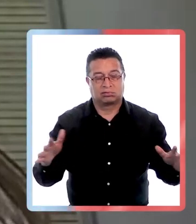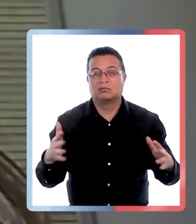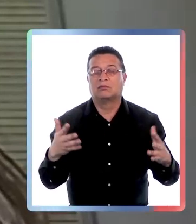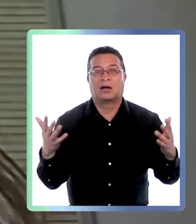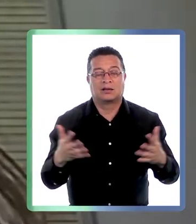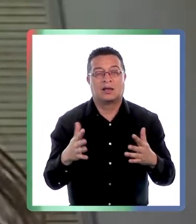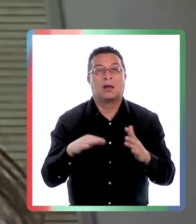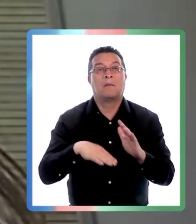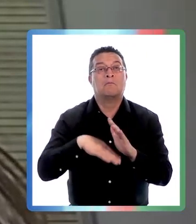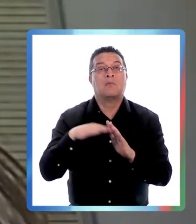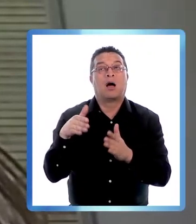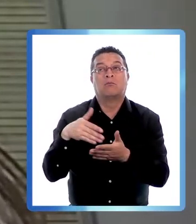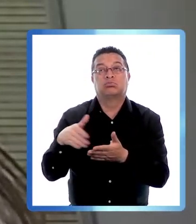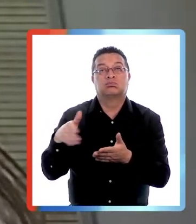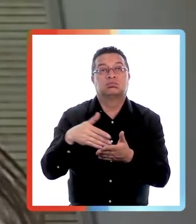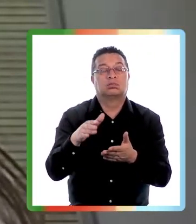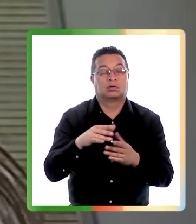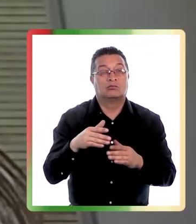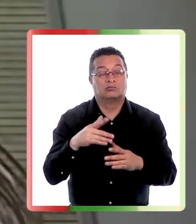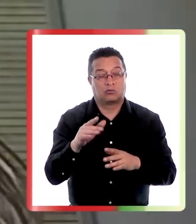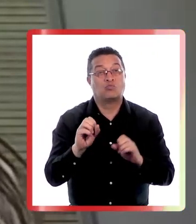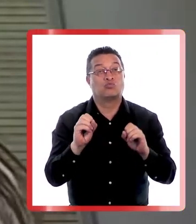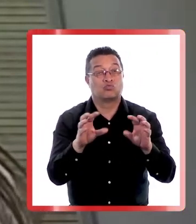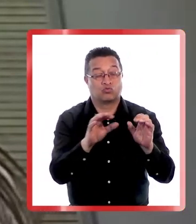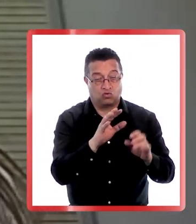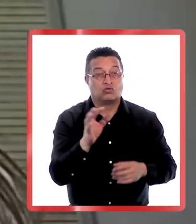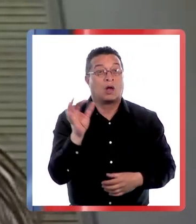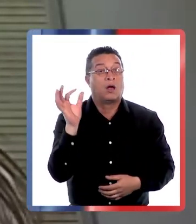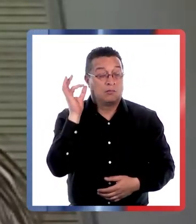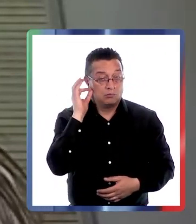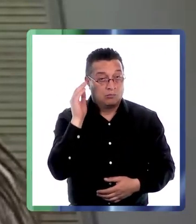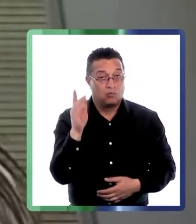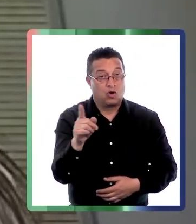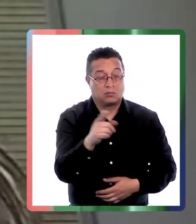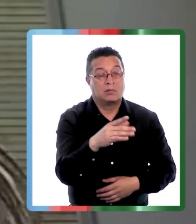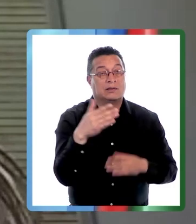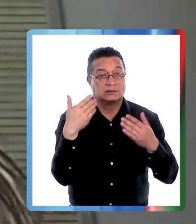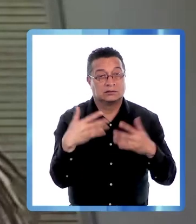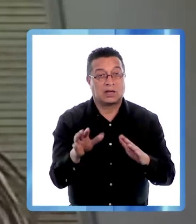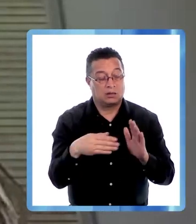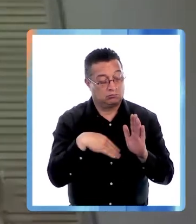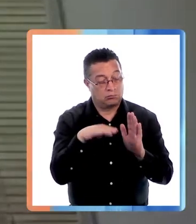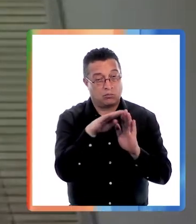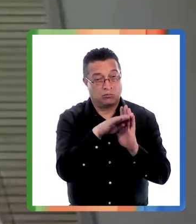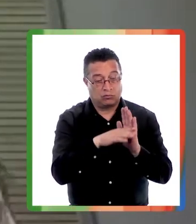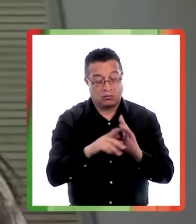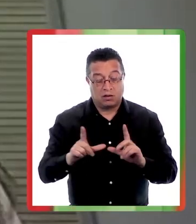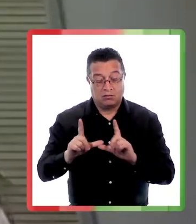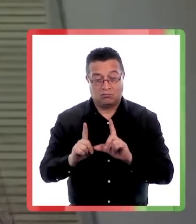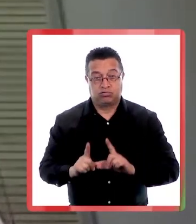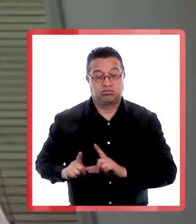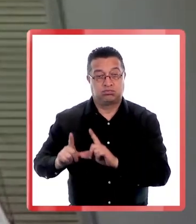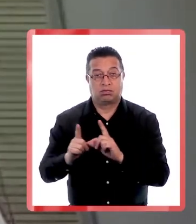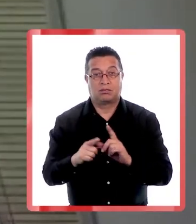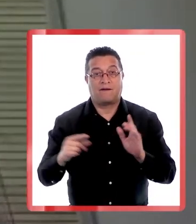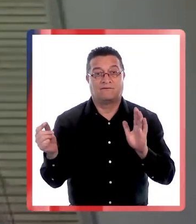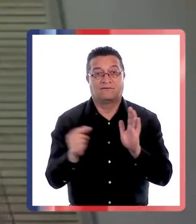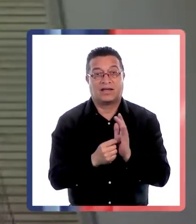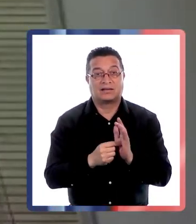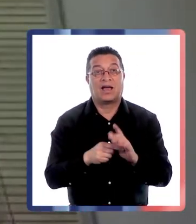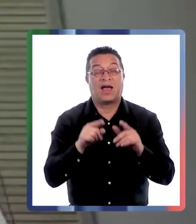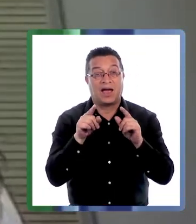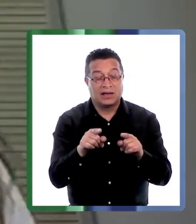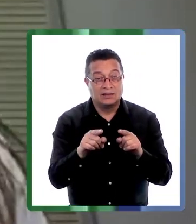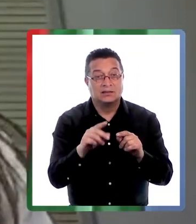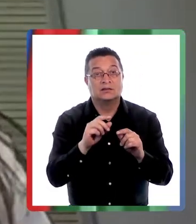las que están más rezagadas o han postergado, de hecho hay muchas que ya programan sus mamografías para esta fecha, es